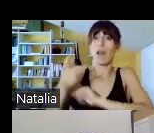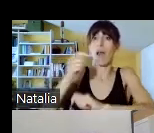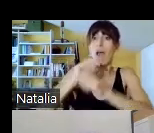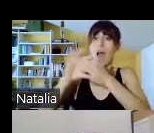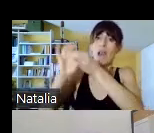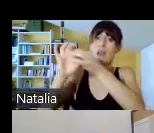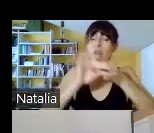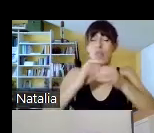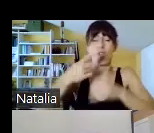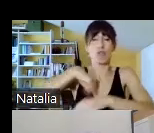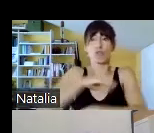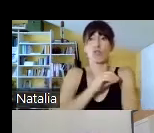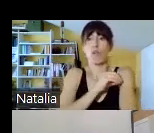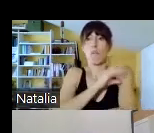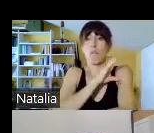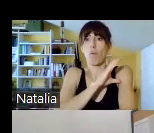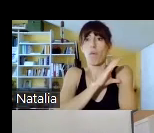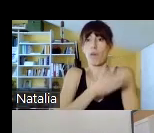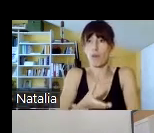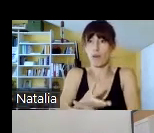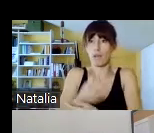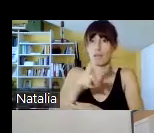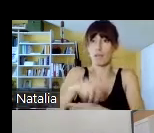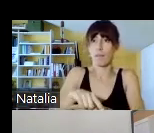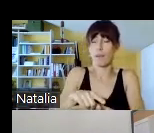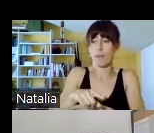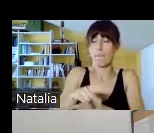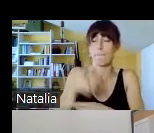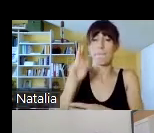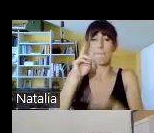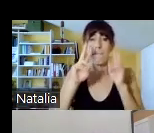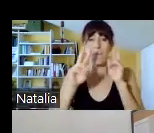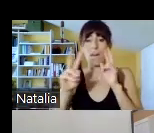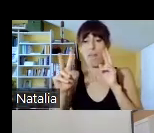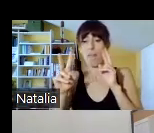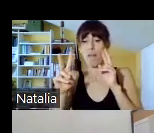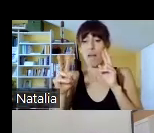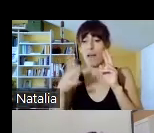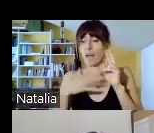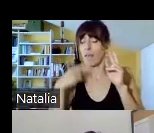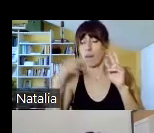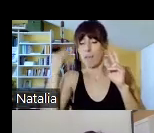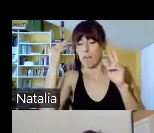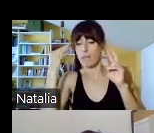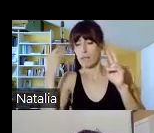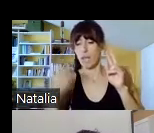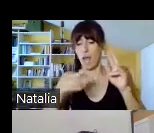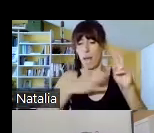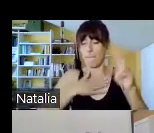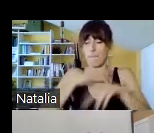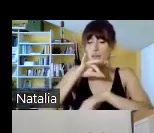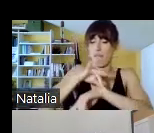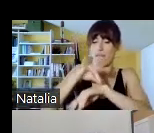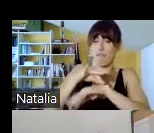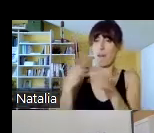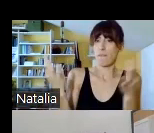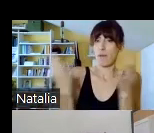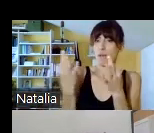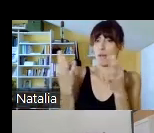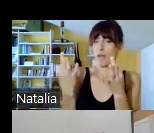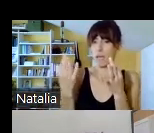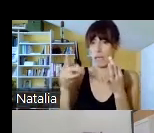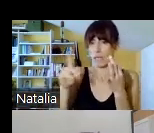empoderen, redirigiendo la mirada hacia aquello que realmente nos enferma y reivindicar desde abajo cambios en